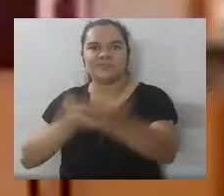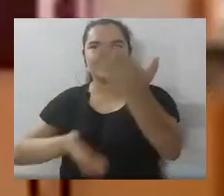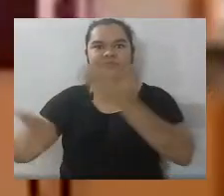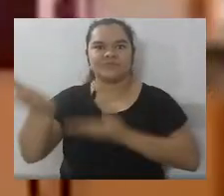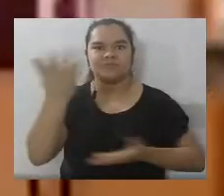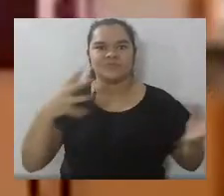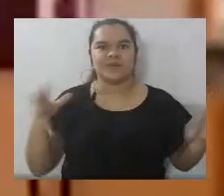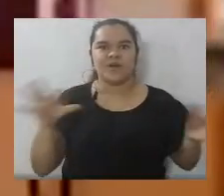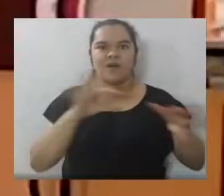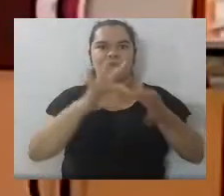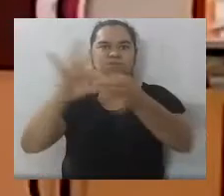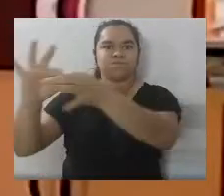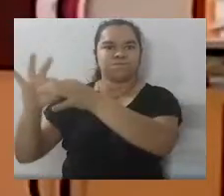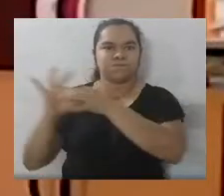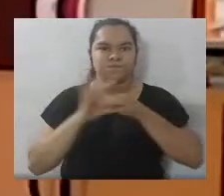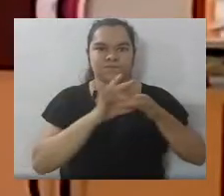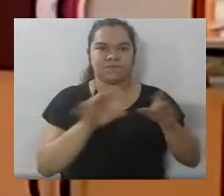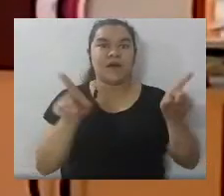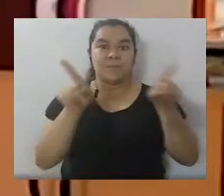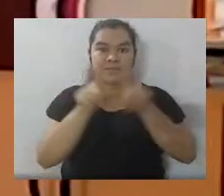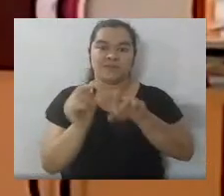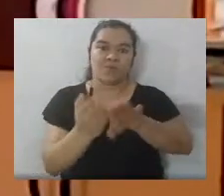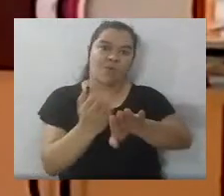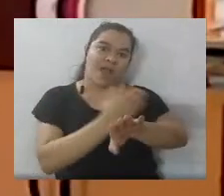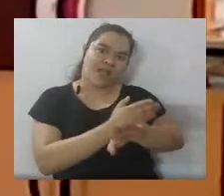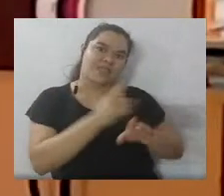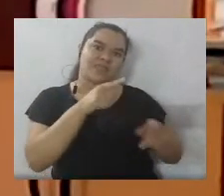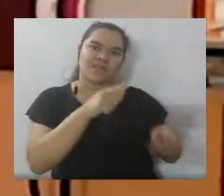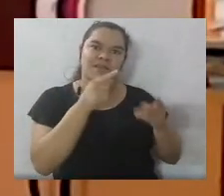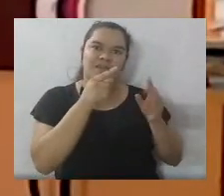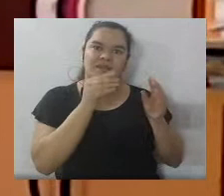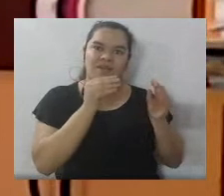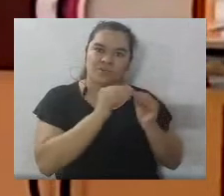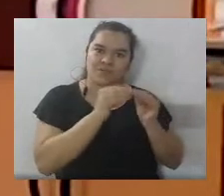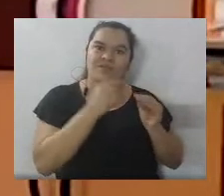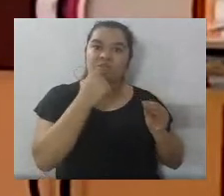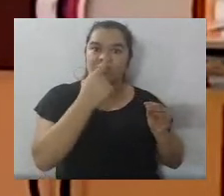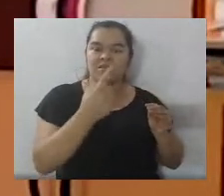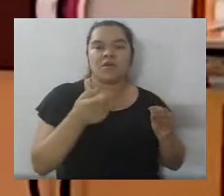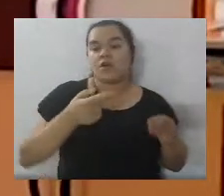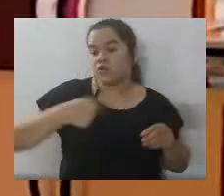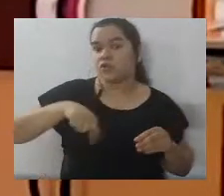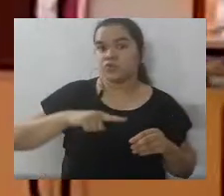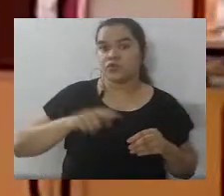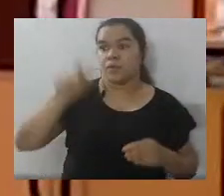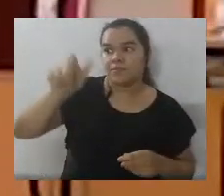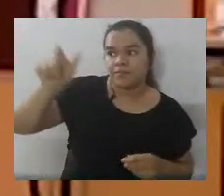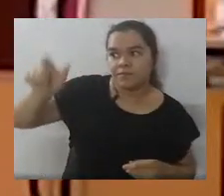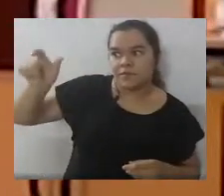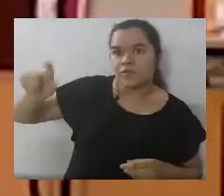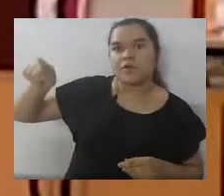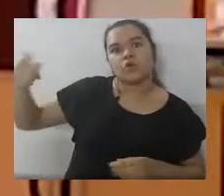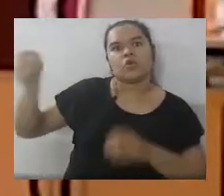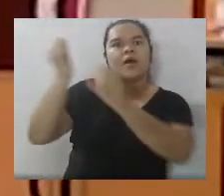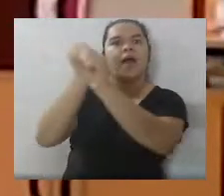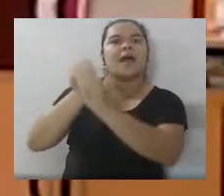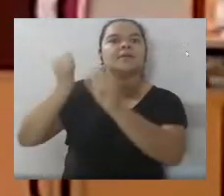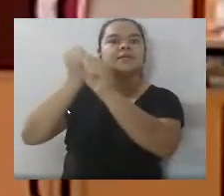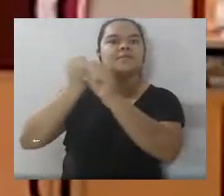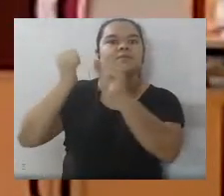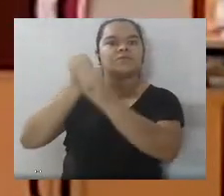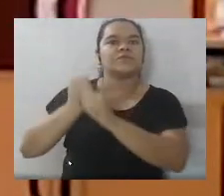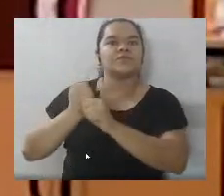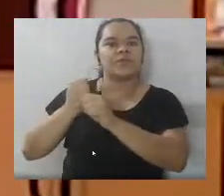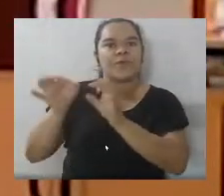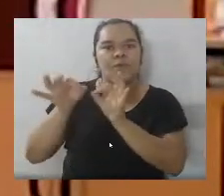están relacionadas con la ingeniería eléctrica. Necesitamos permanentemente el asesoramiento del agrimensor, que es el que nos va